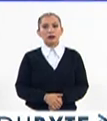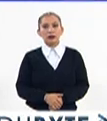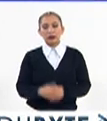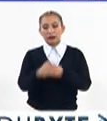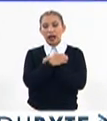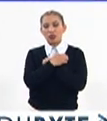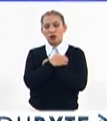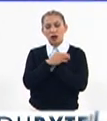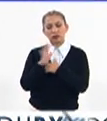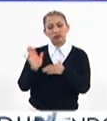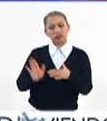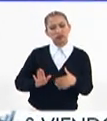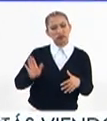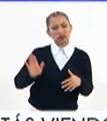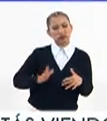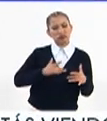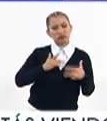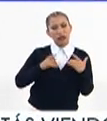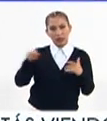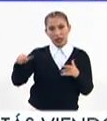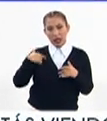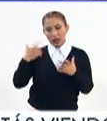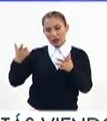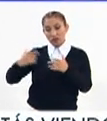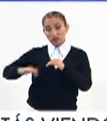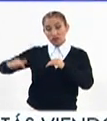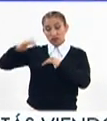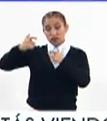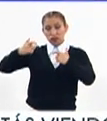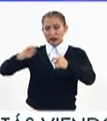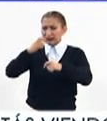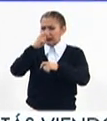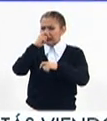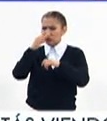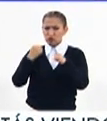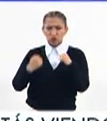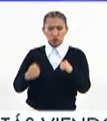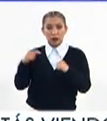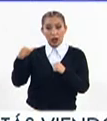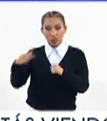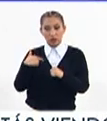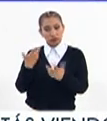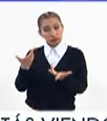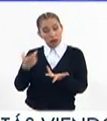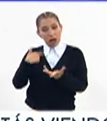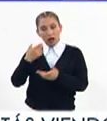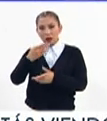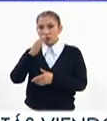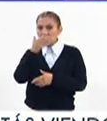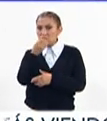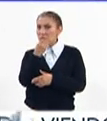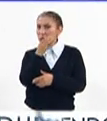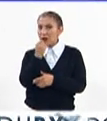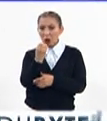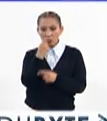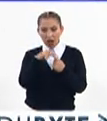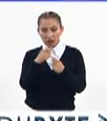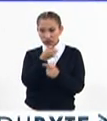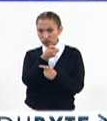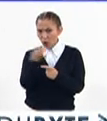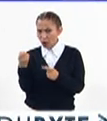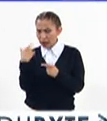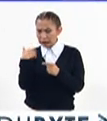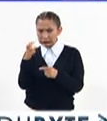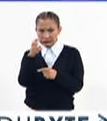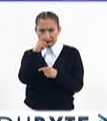La educación, al parecer, sobre todo de los estratos altos, era muy estricta. Se los sometía a ayuno, se los sometía a una disciplina